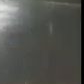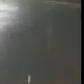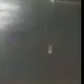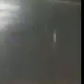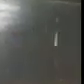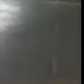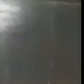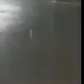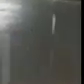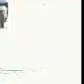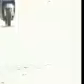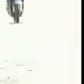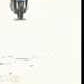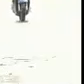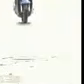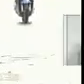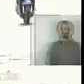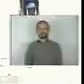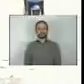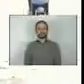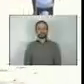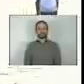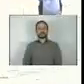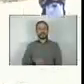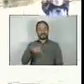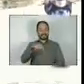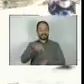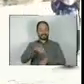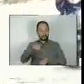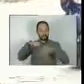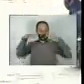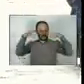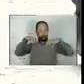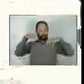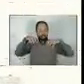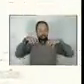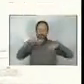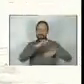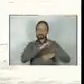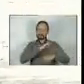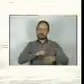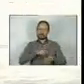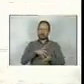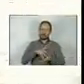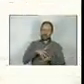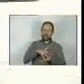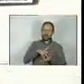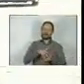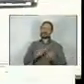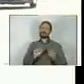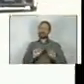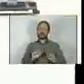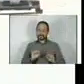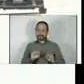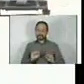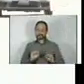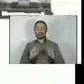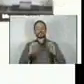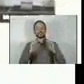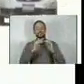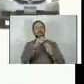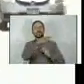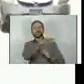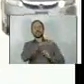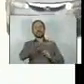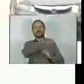aproxima podría encontrar vulnerabilidad en el territorio nacional. Agregó que una de las